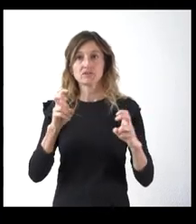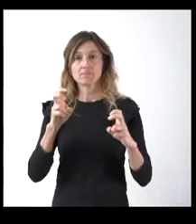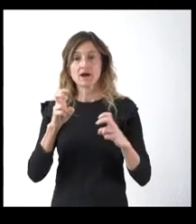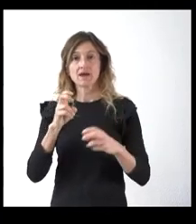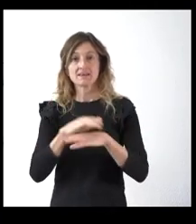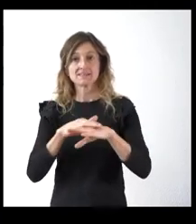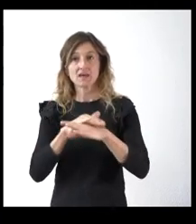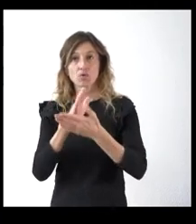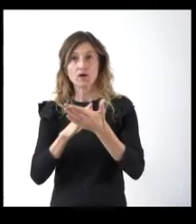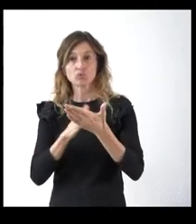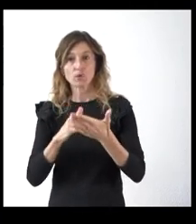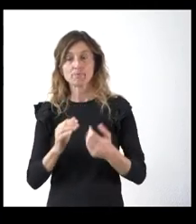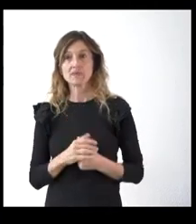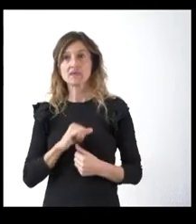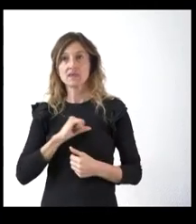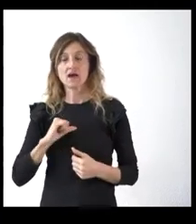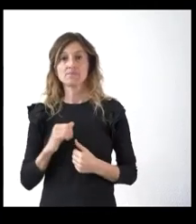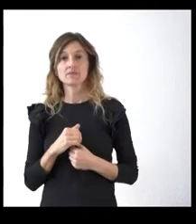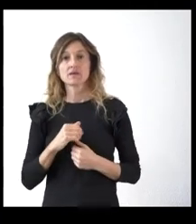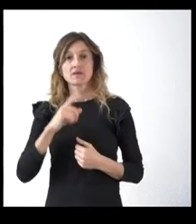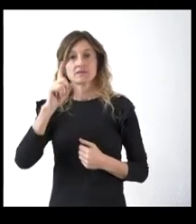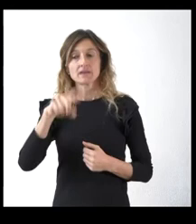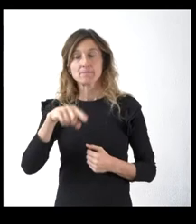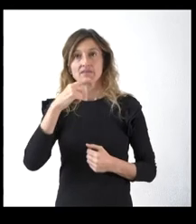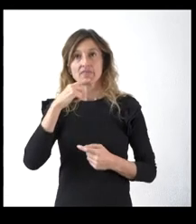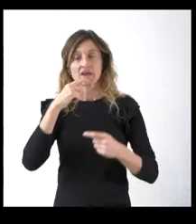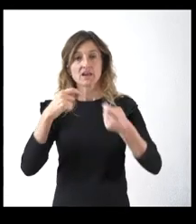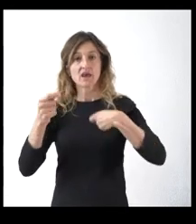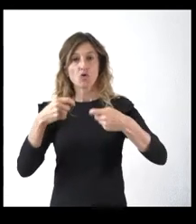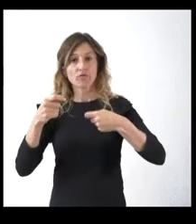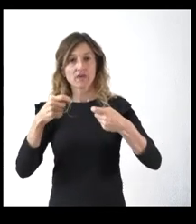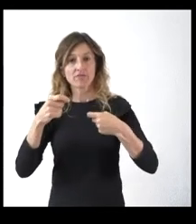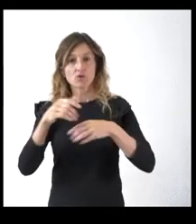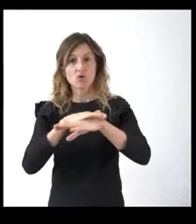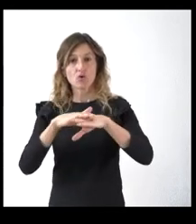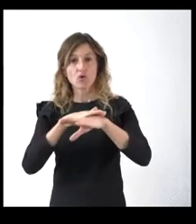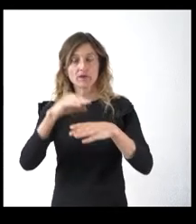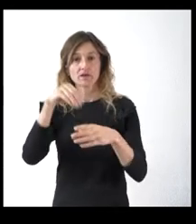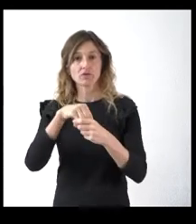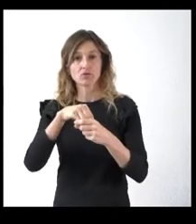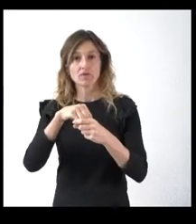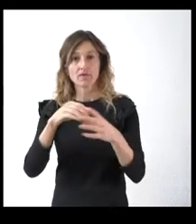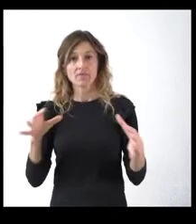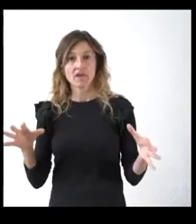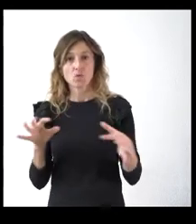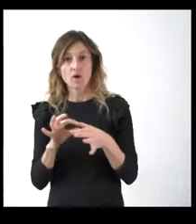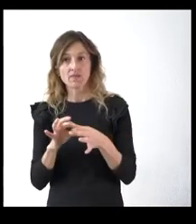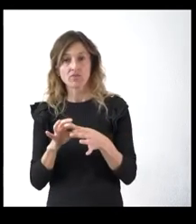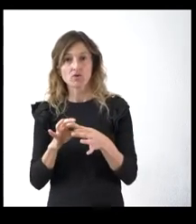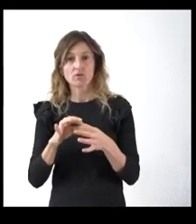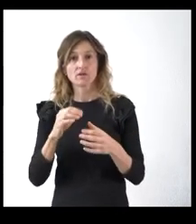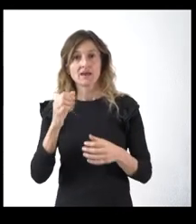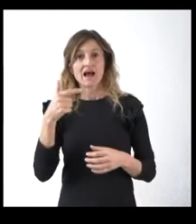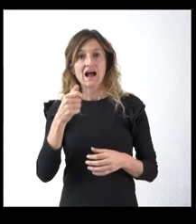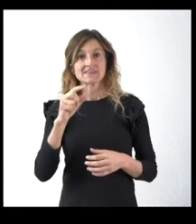autonomía Me gustaría saber también Cómo augura que sea esa negociación dentro del gobierno de coalición después de las advertencias de García